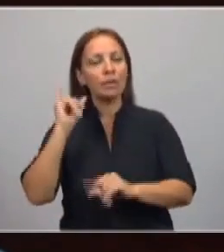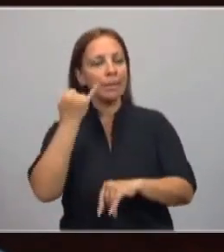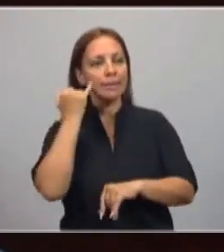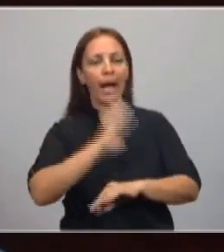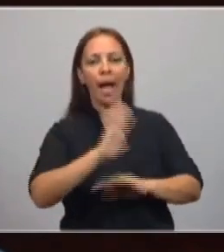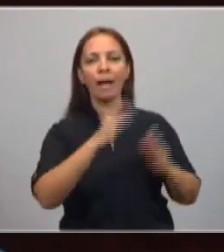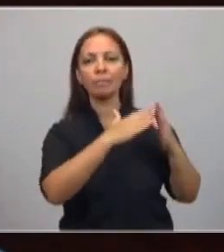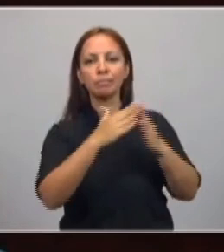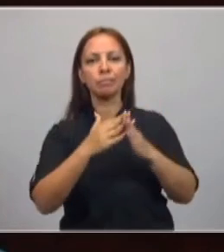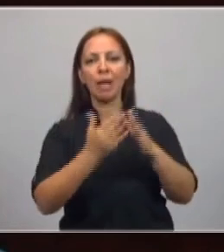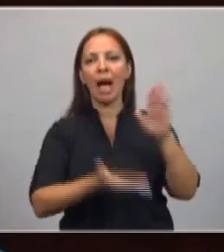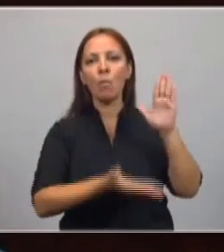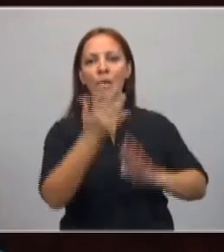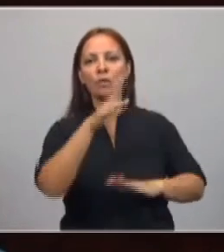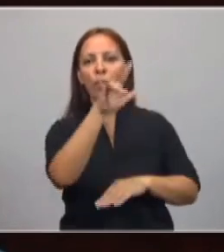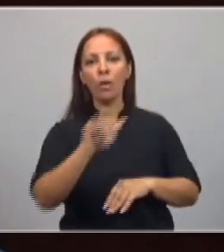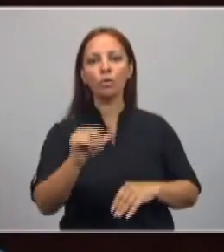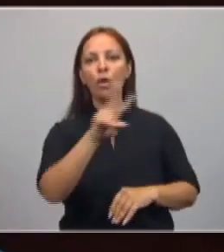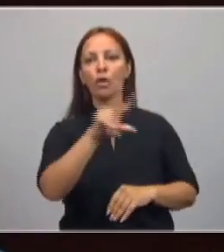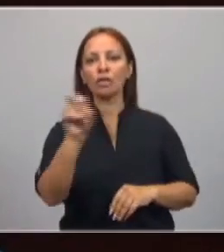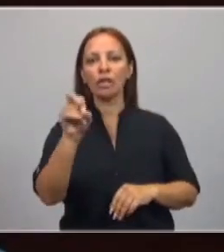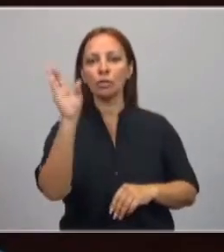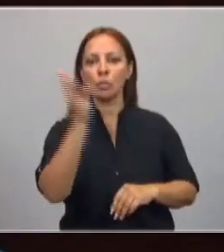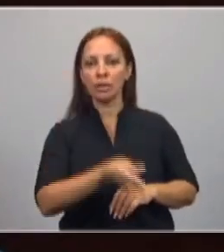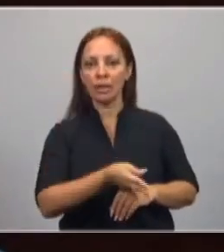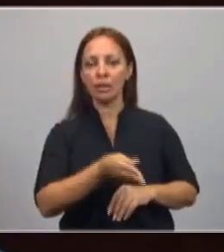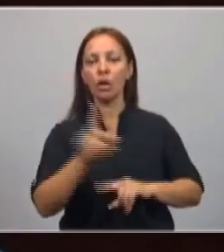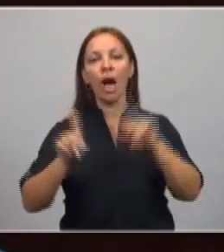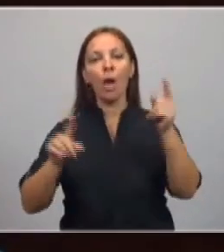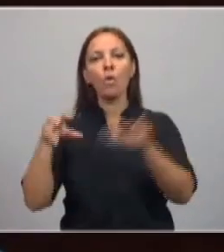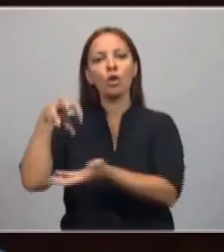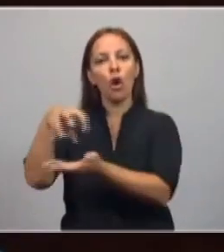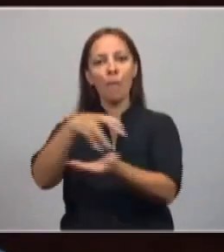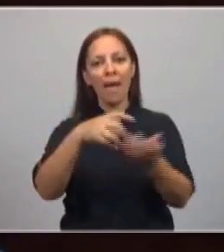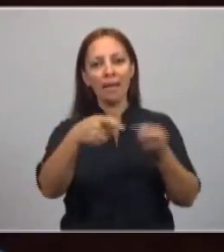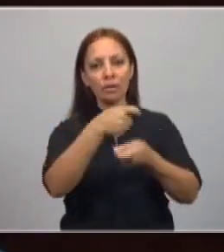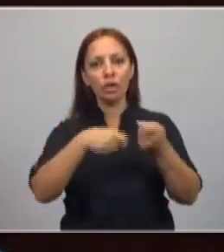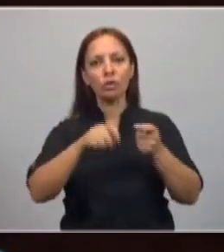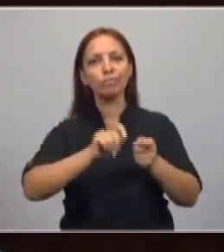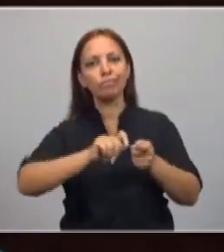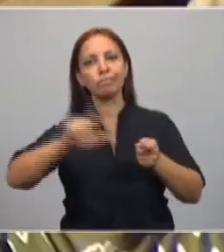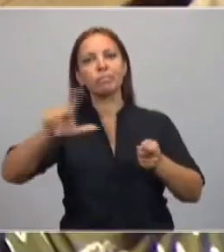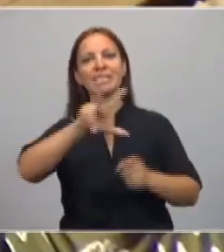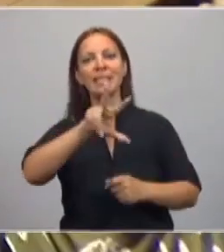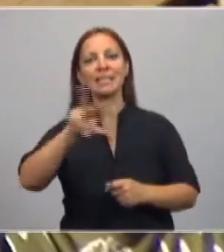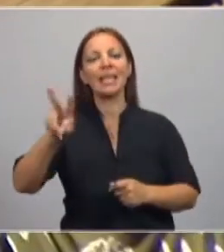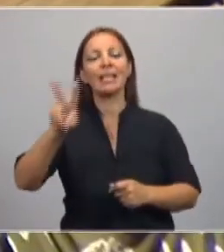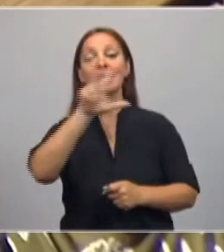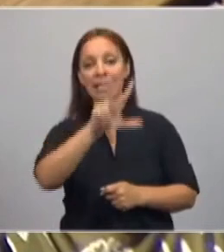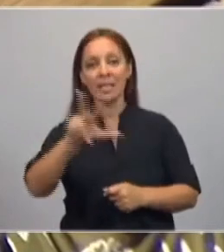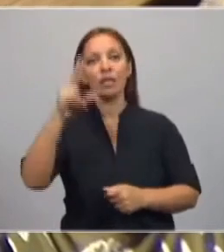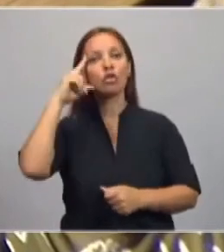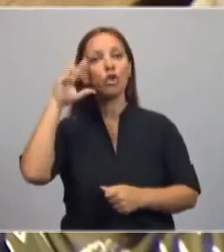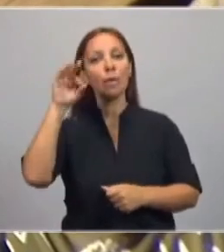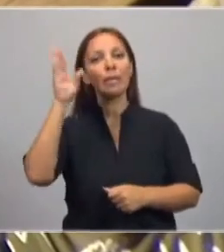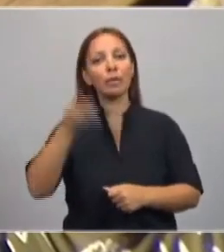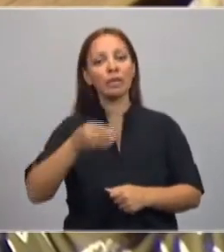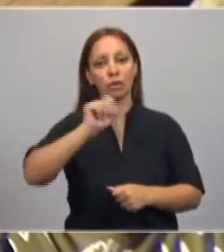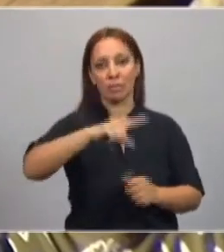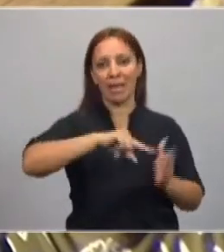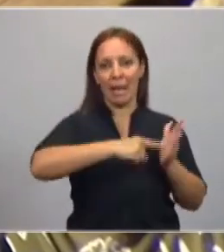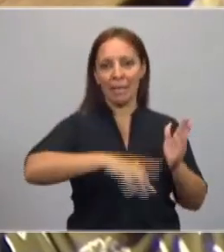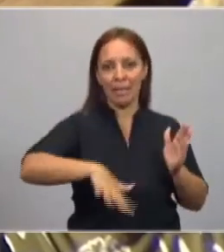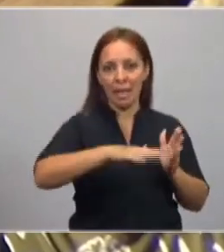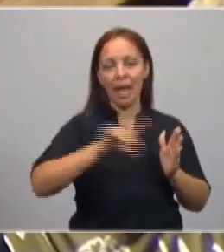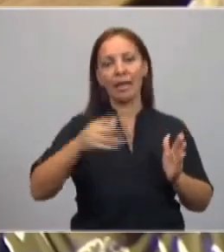que llegan al 200% y para pequeños comercios e industrias al 390% en Capital y Gran